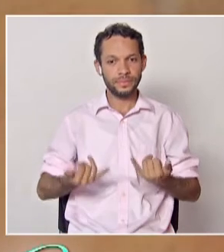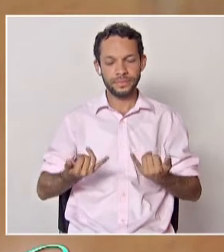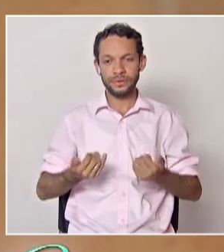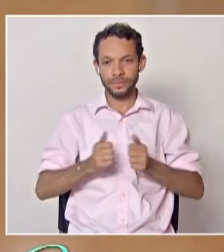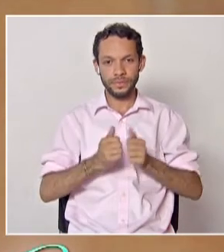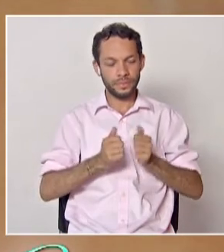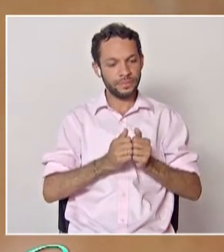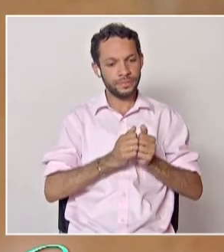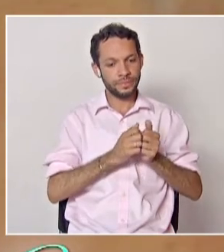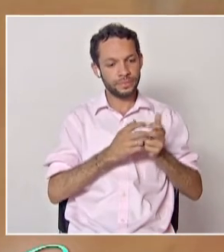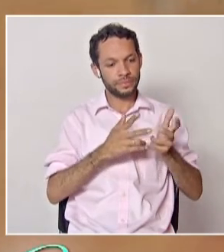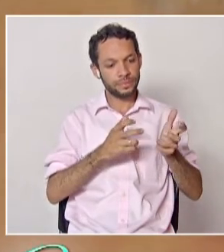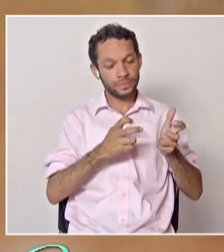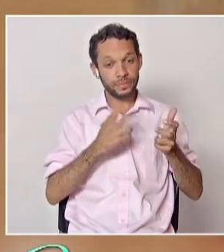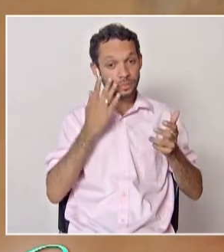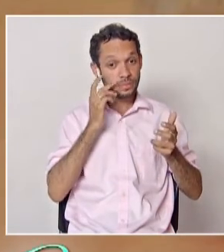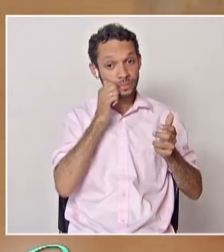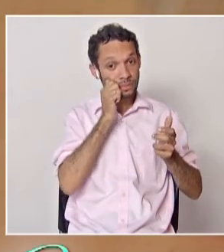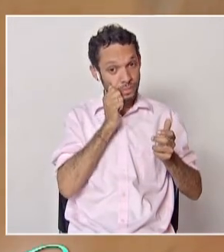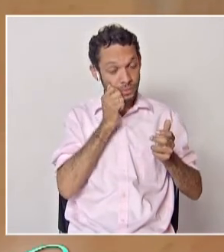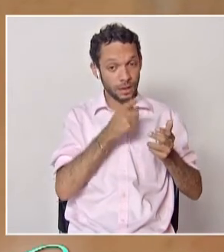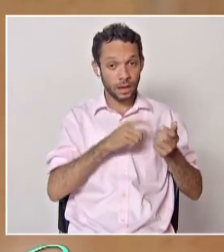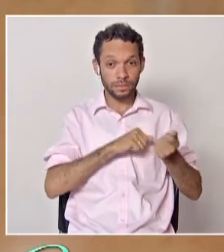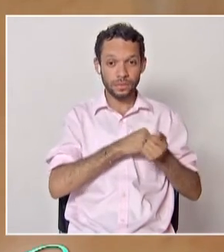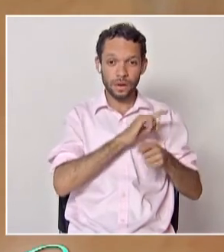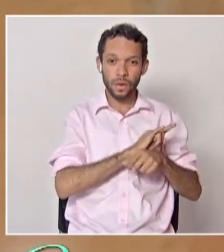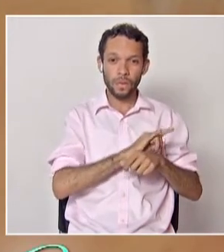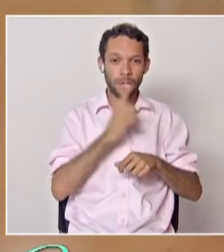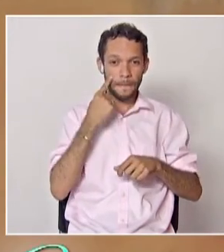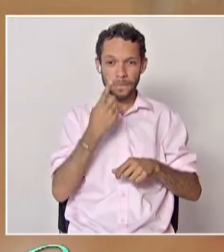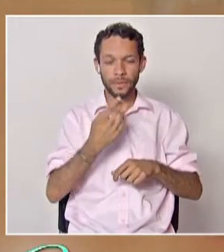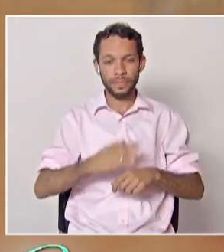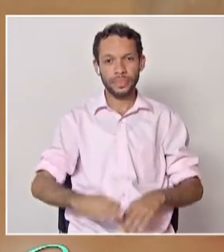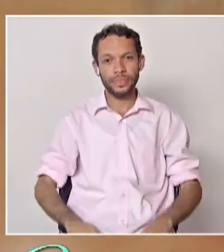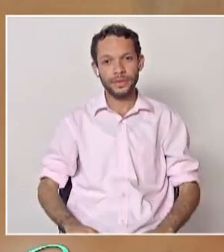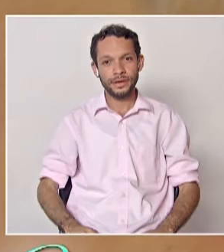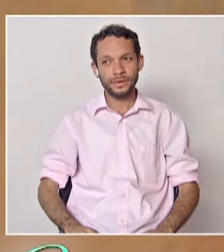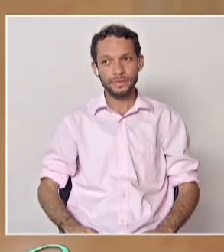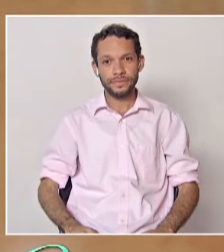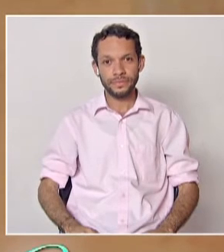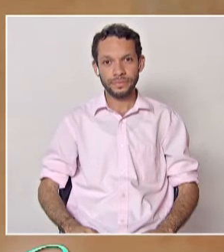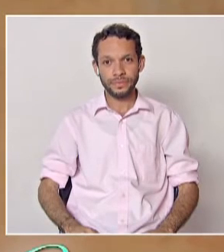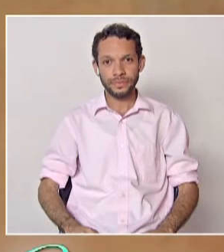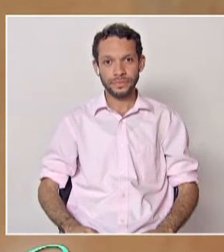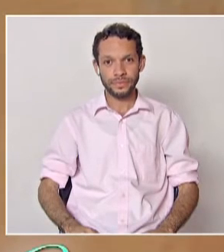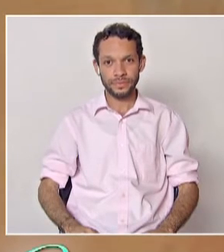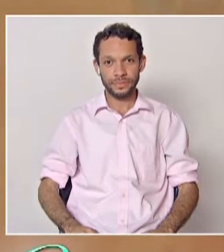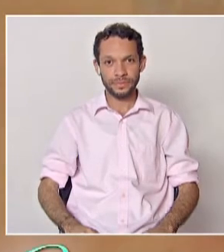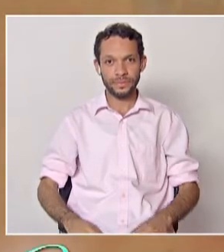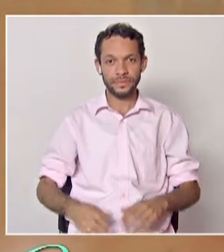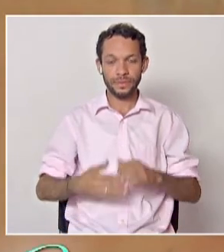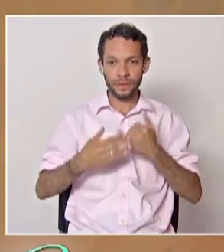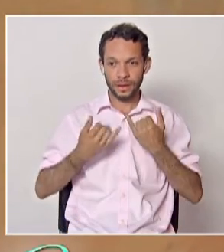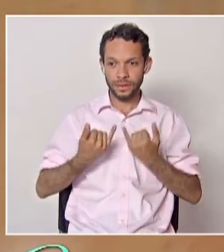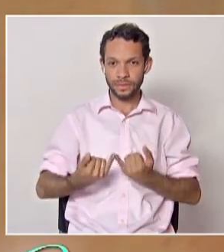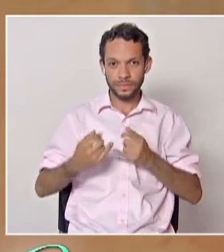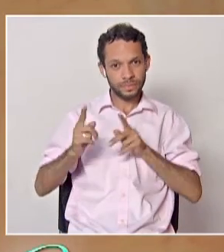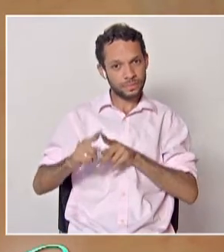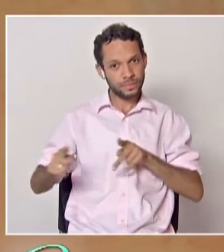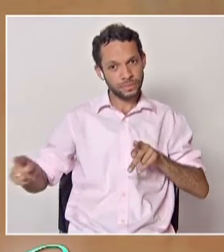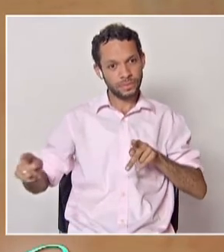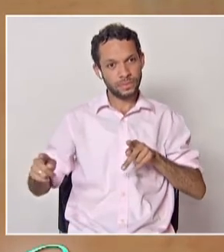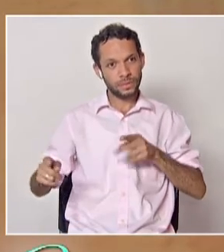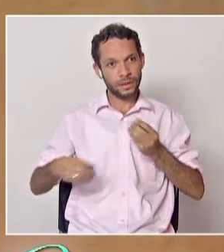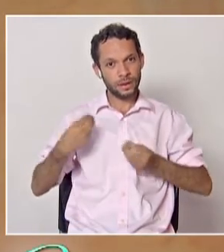un drenaje de ese proceso inflamatorio, lo que nosotros podríamos llamar que está haciendo una persona una